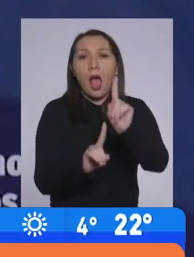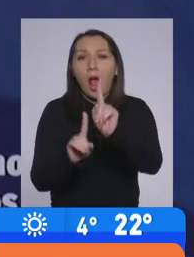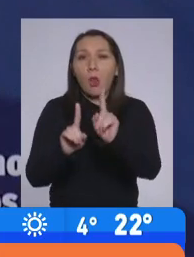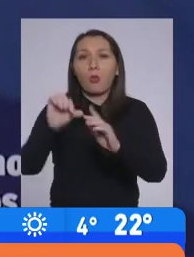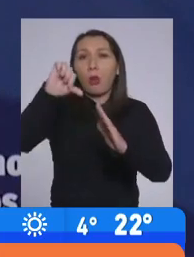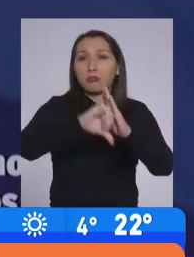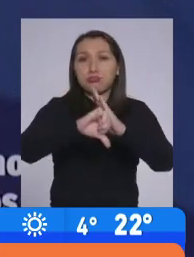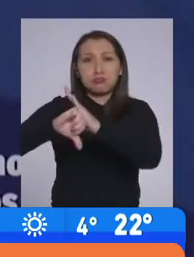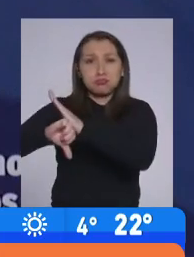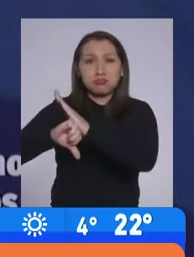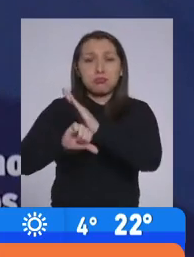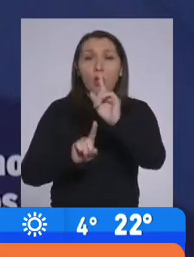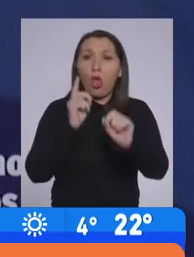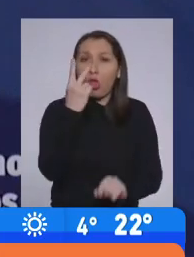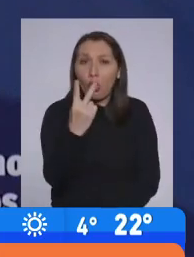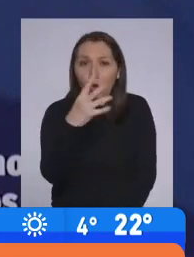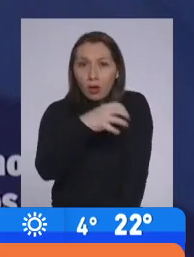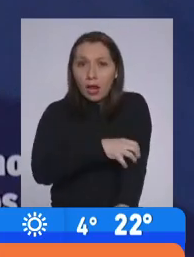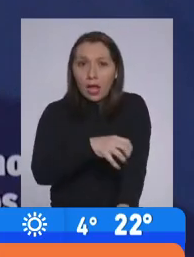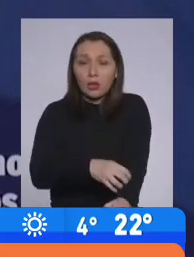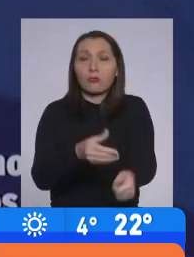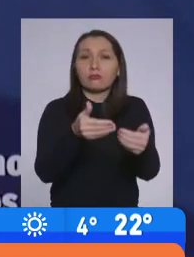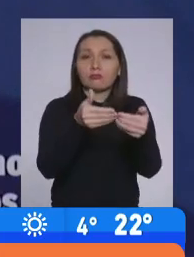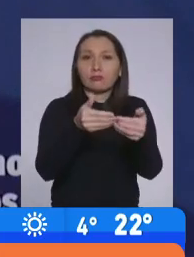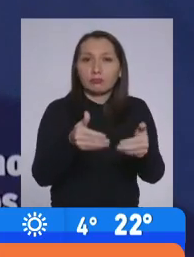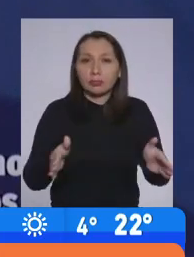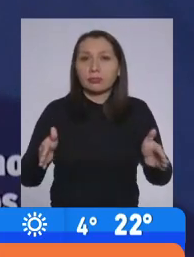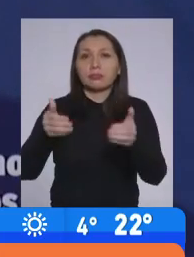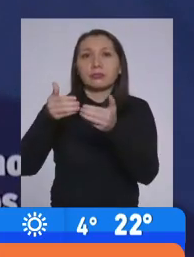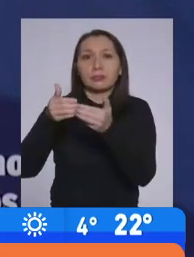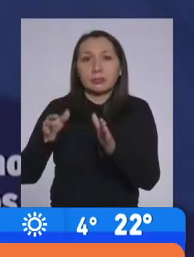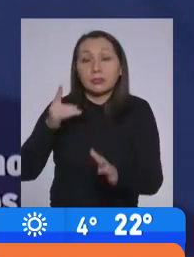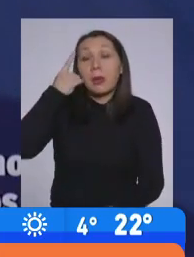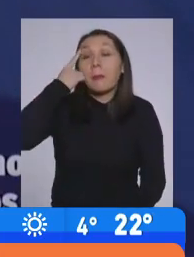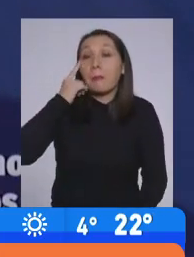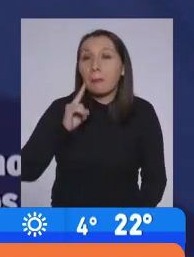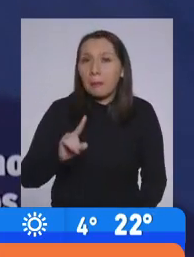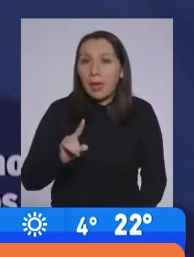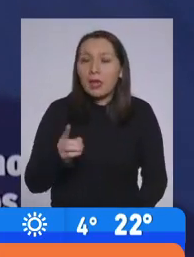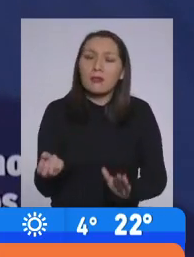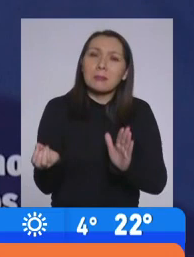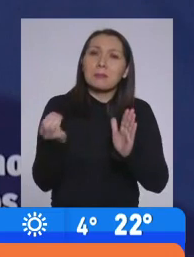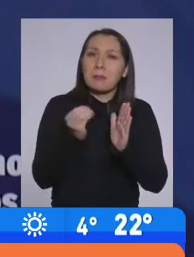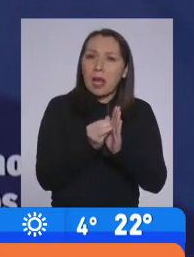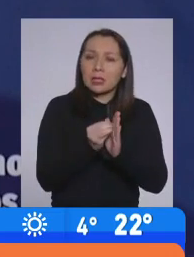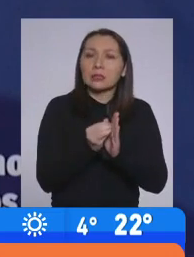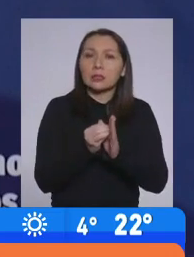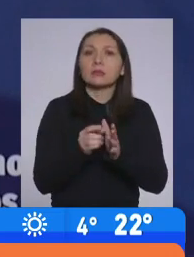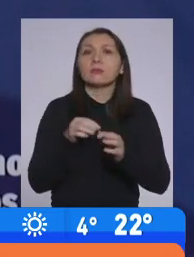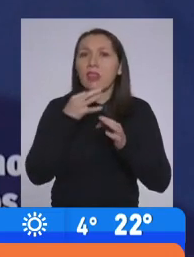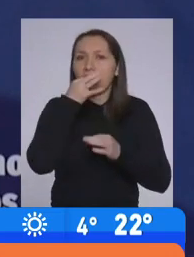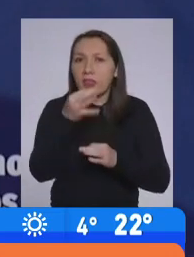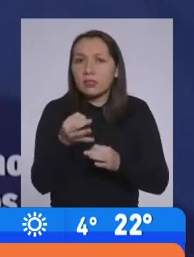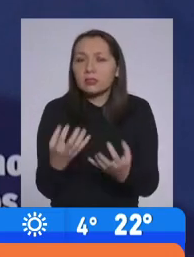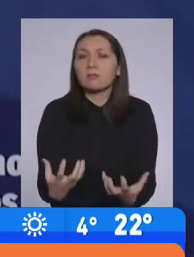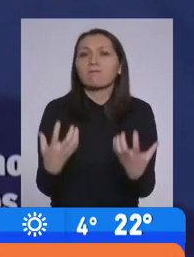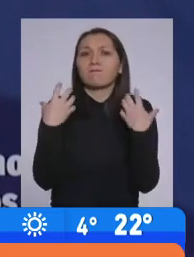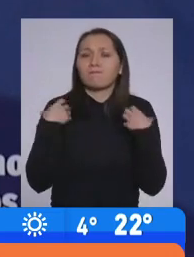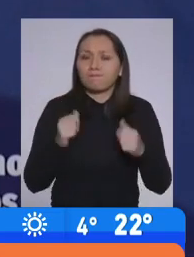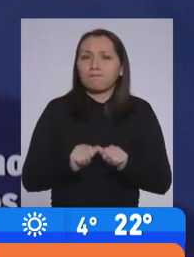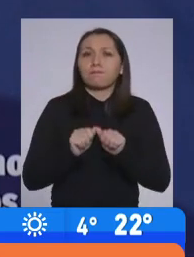regiones del país dos regiones del país sin embargo hay que reforzar la responsabilidad